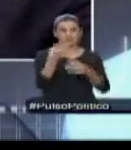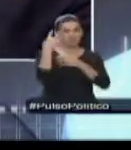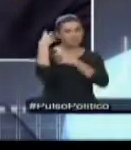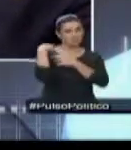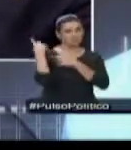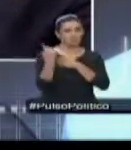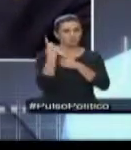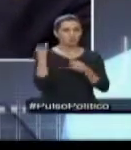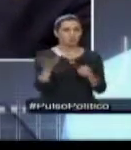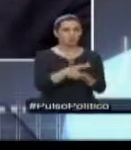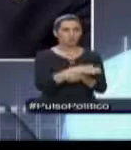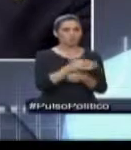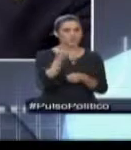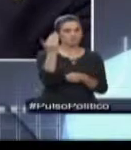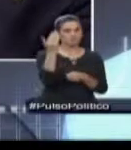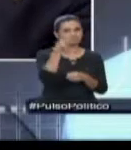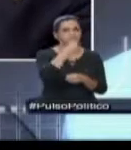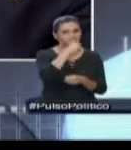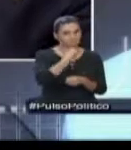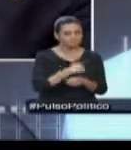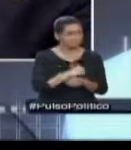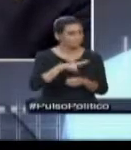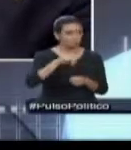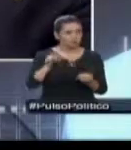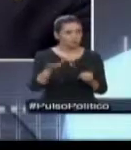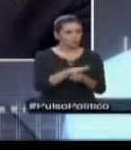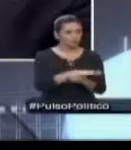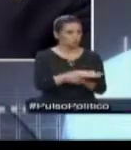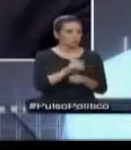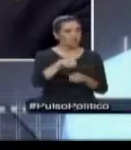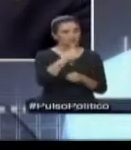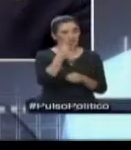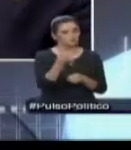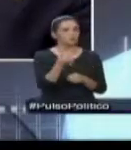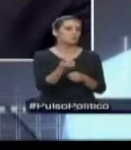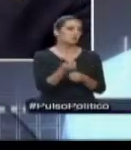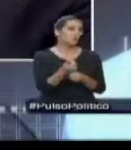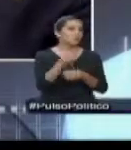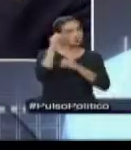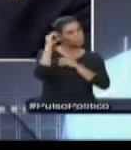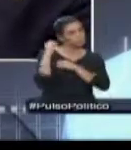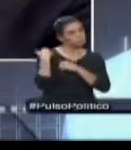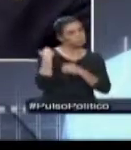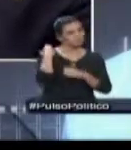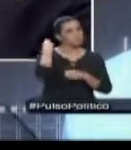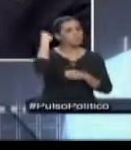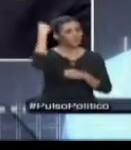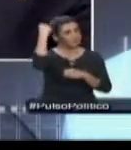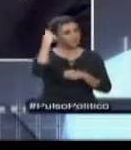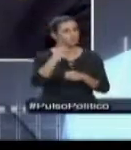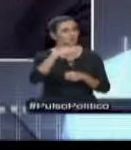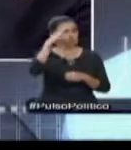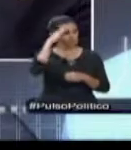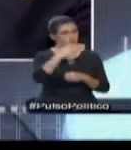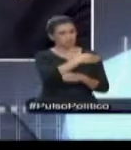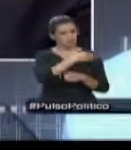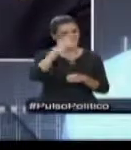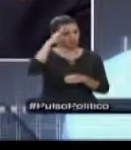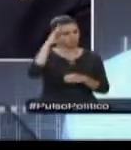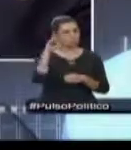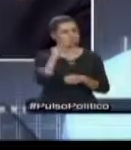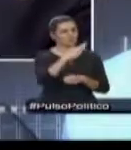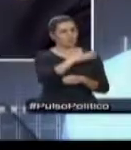solamente cubre pensiones jubilares no cubre las otras prestaciones a las que tienen derecho precisamente policías y militares